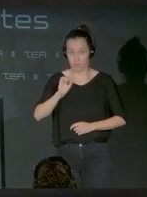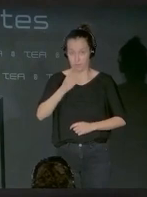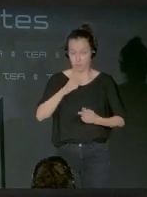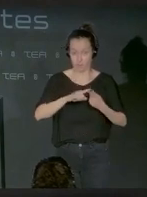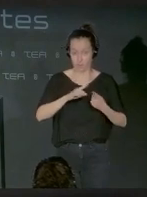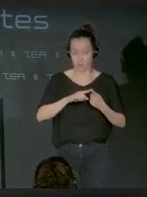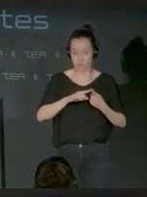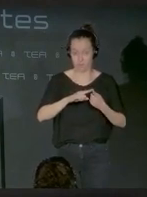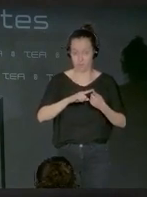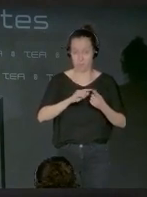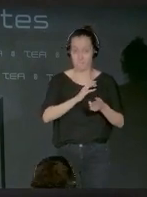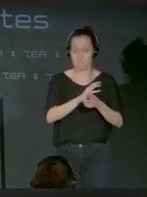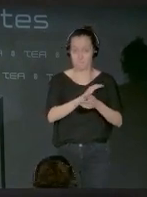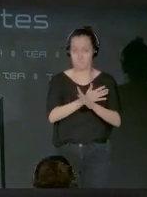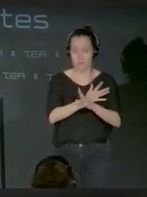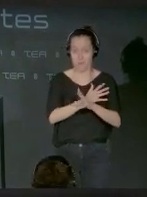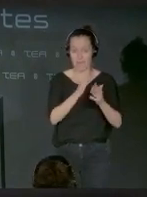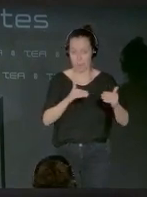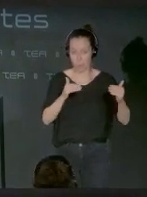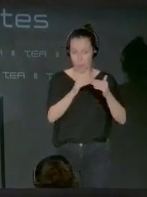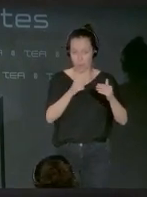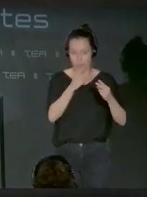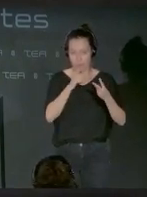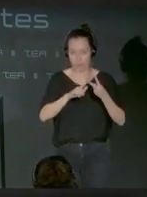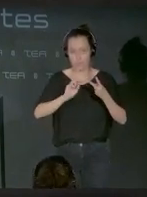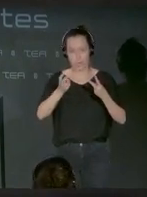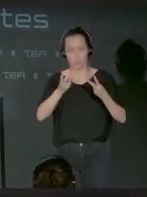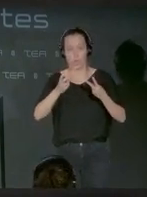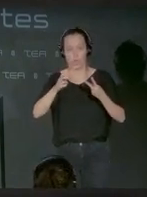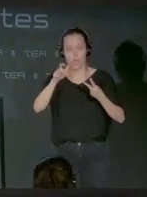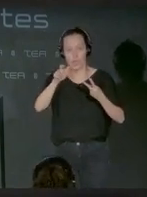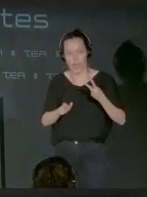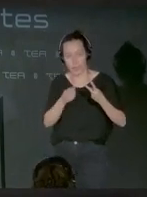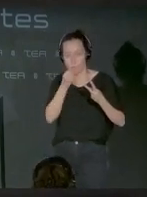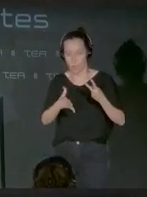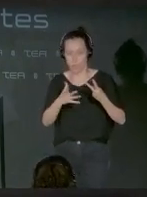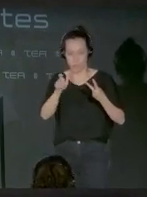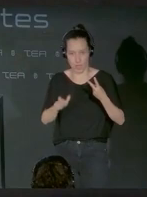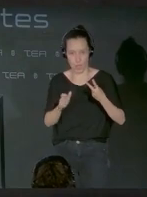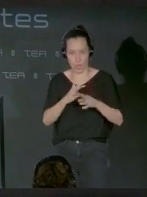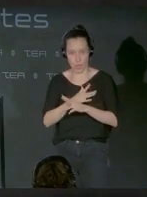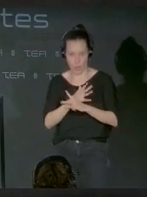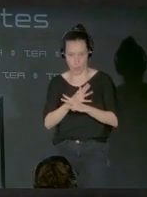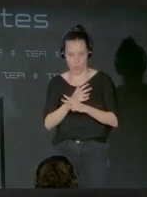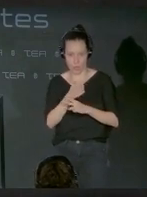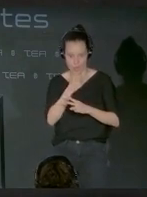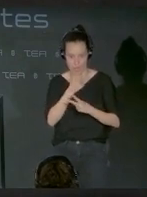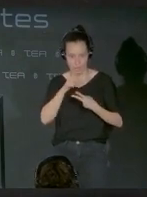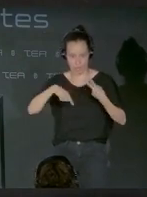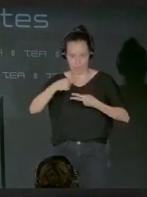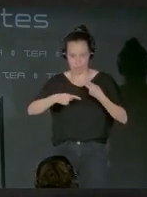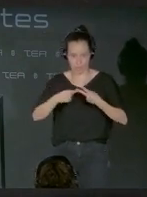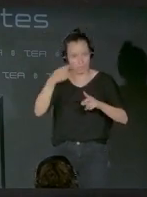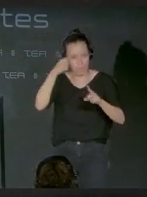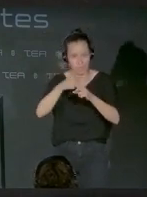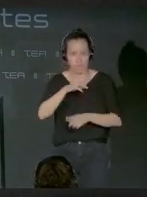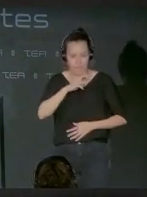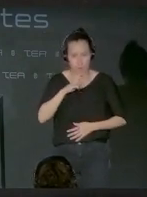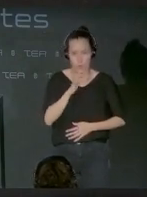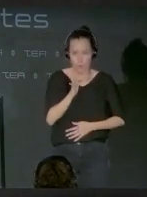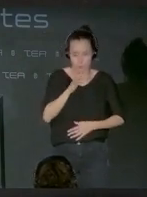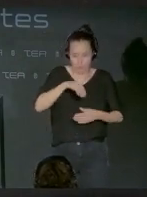el otro se llama The Good Gamer iniciativas que nacen para fomentar el uso responsable reivindicar los valores positivos de los videojuegos